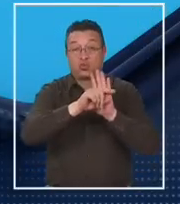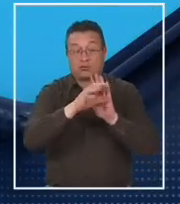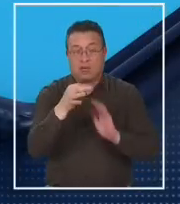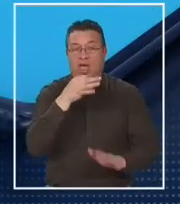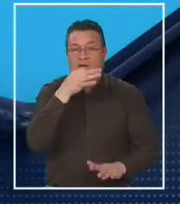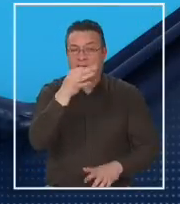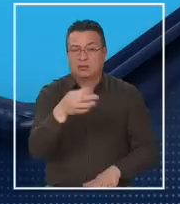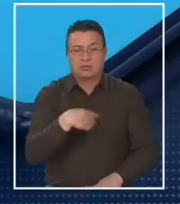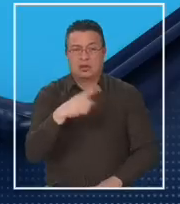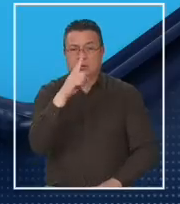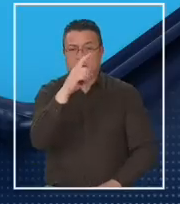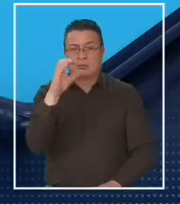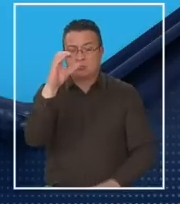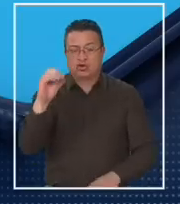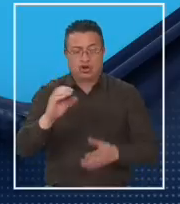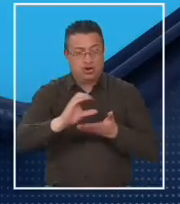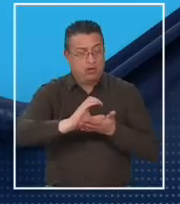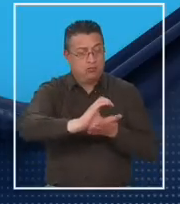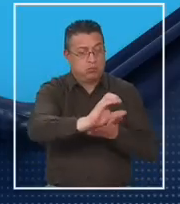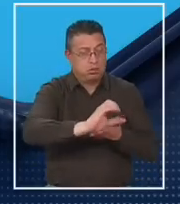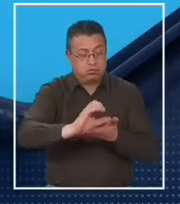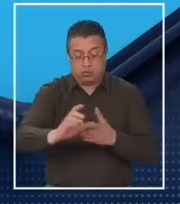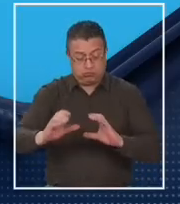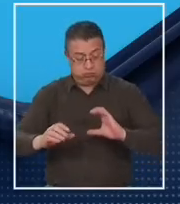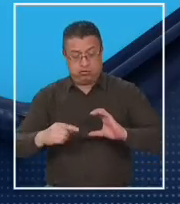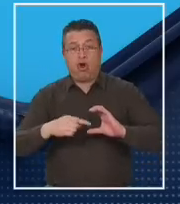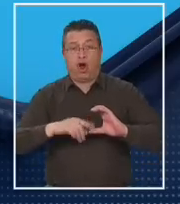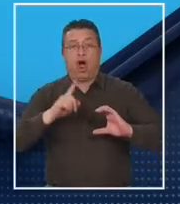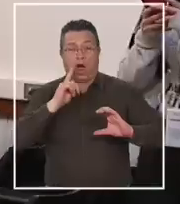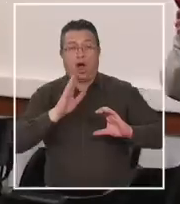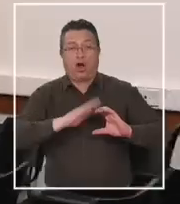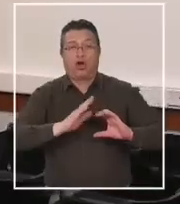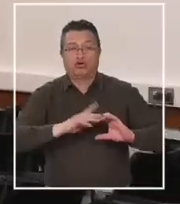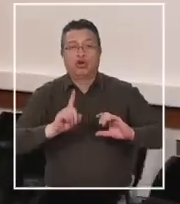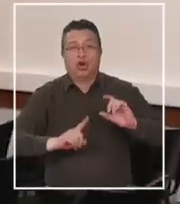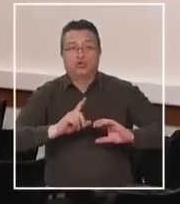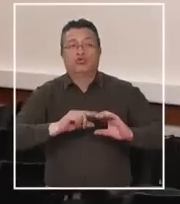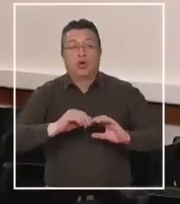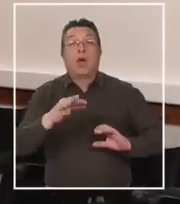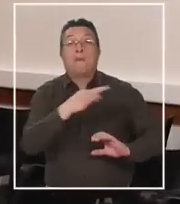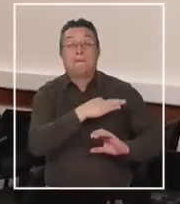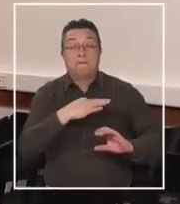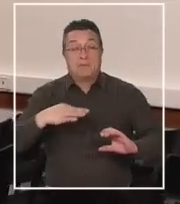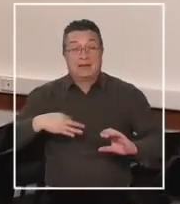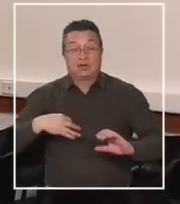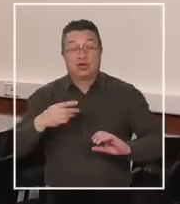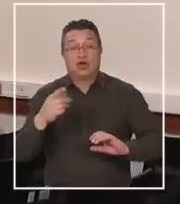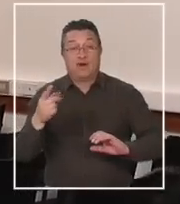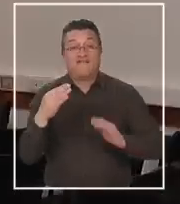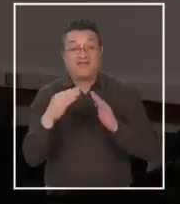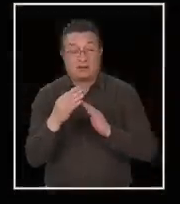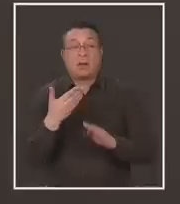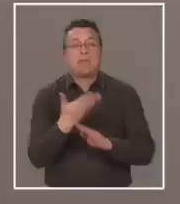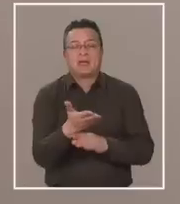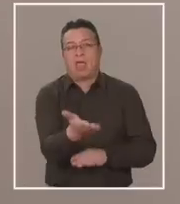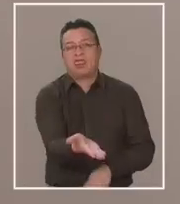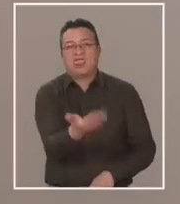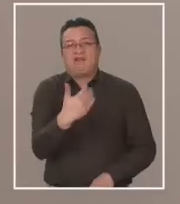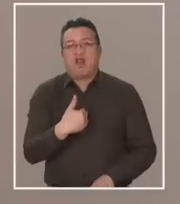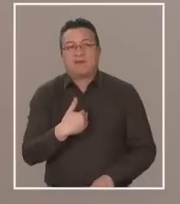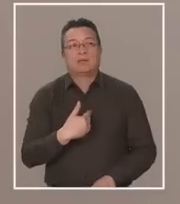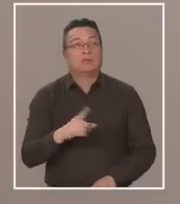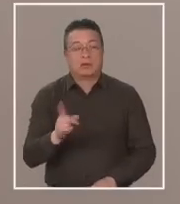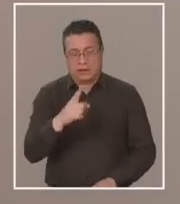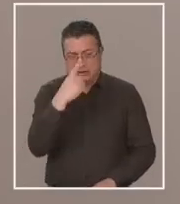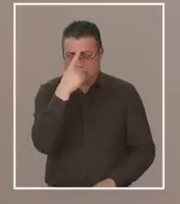el total de los recursos no utilizados en su cuenta corriente, dineros que el Mimbu ya pidió sean devueltos al ministerio. Lo